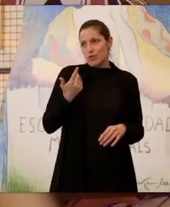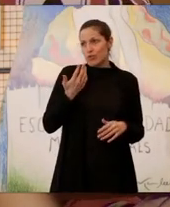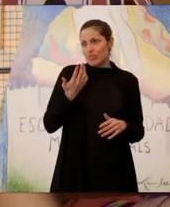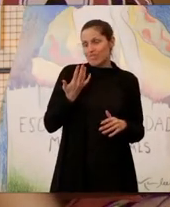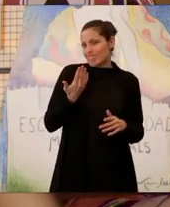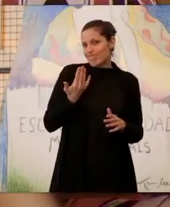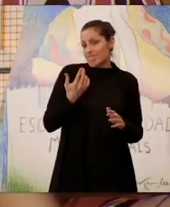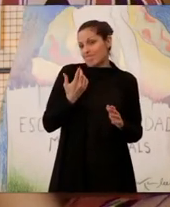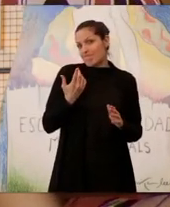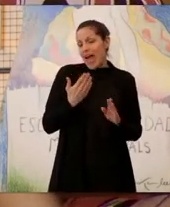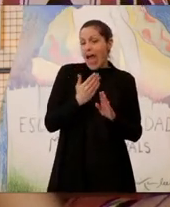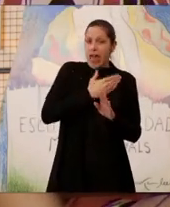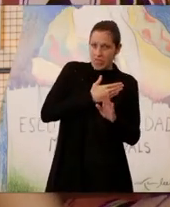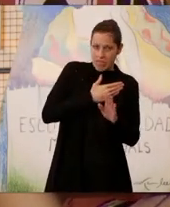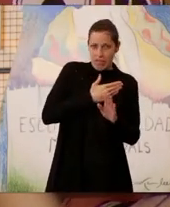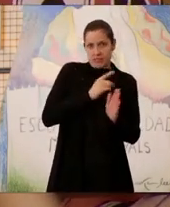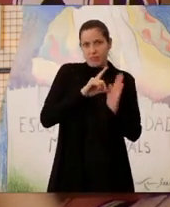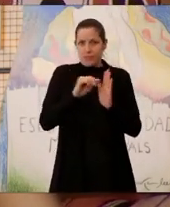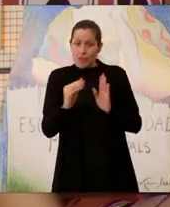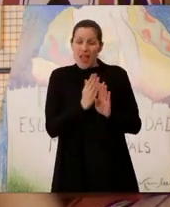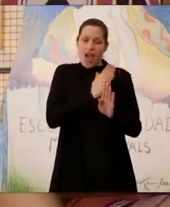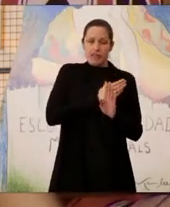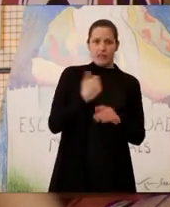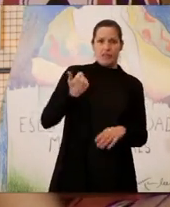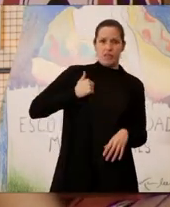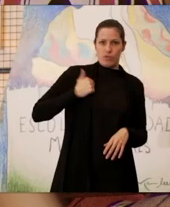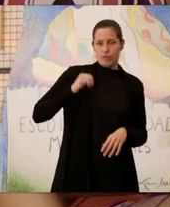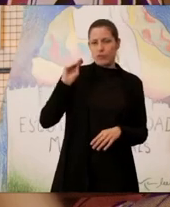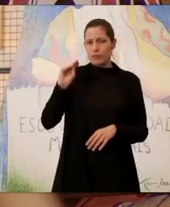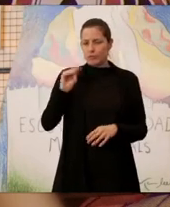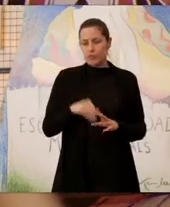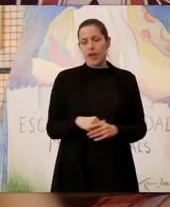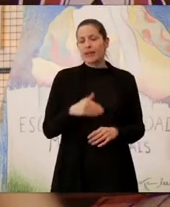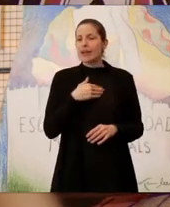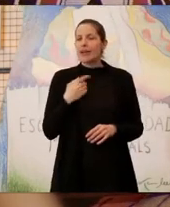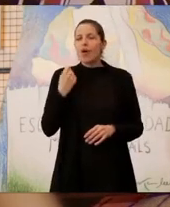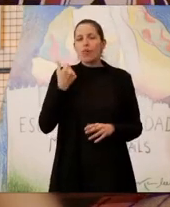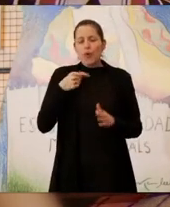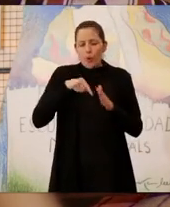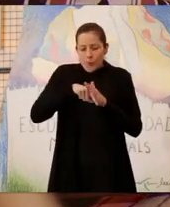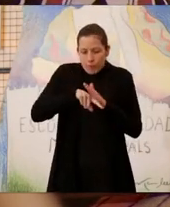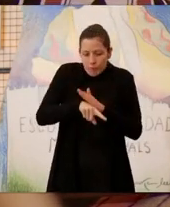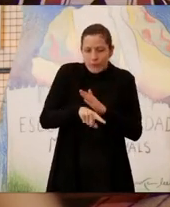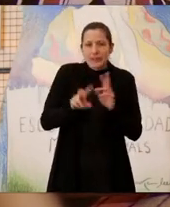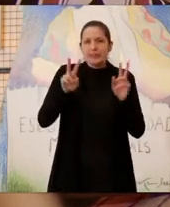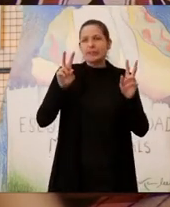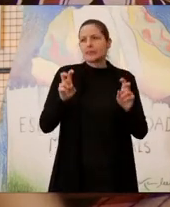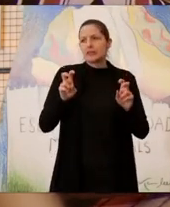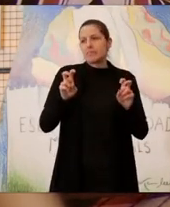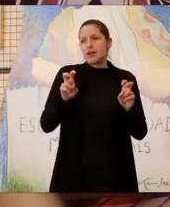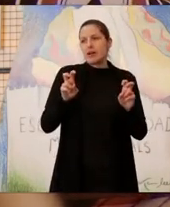más quería un poco profundizar un poco sobre la salida